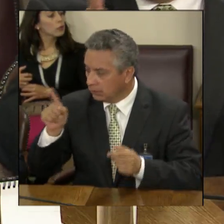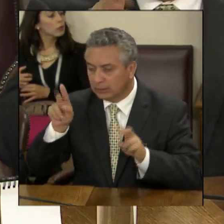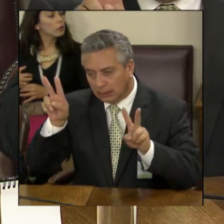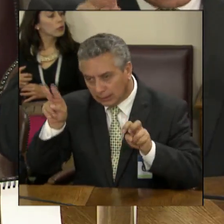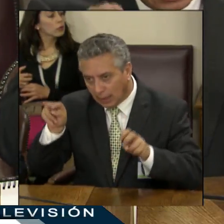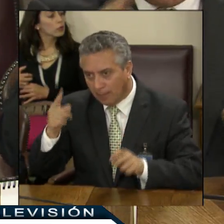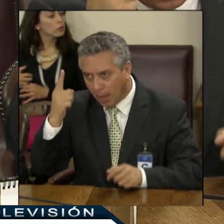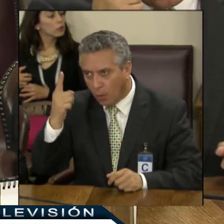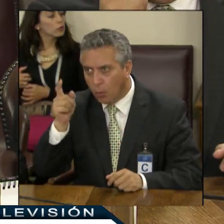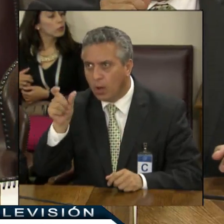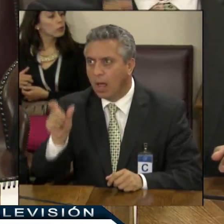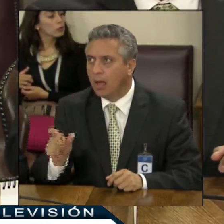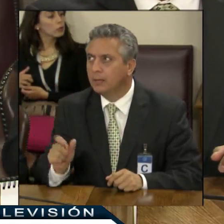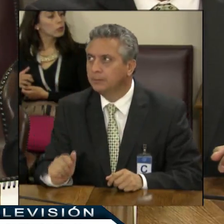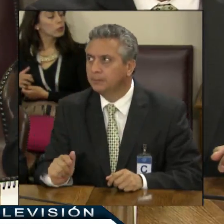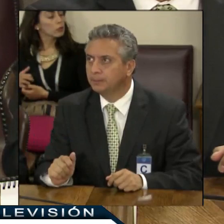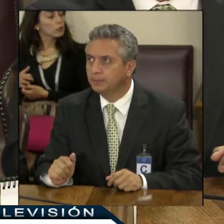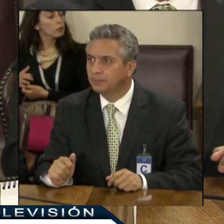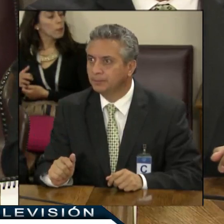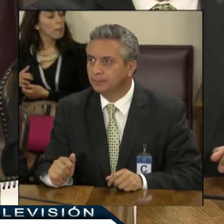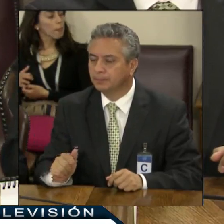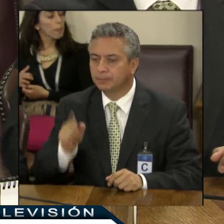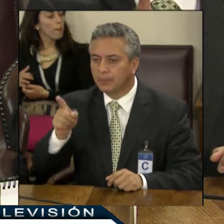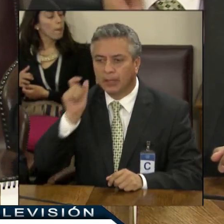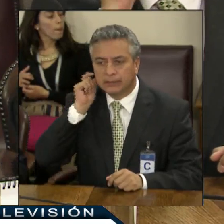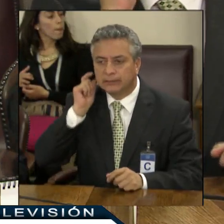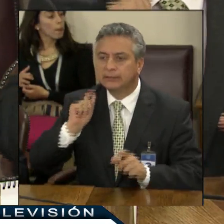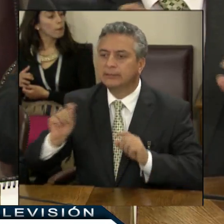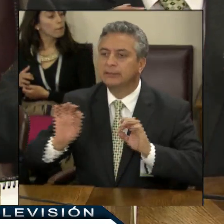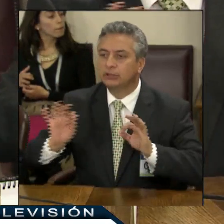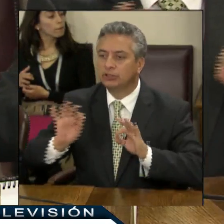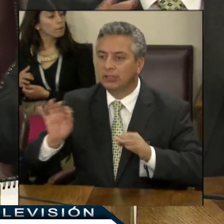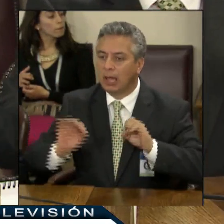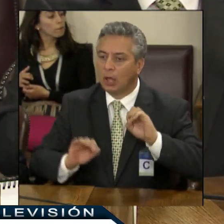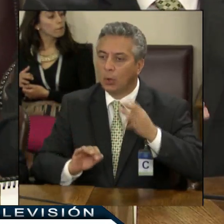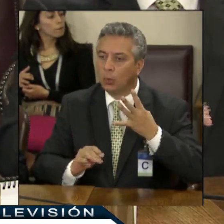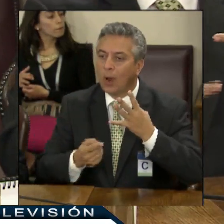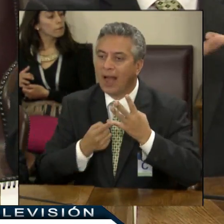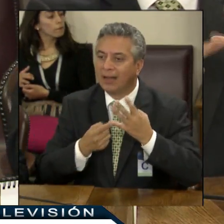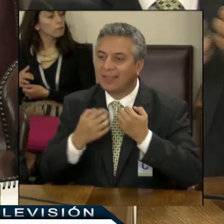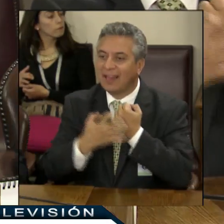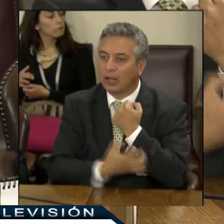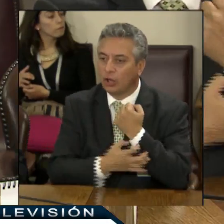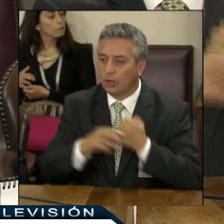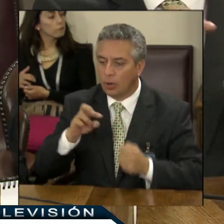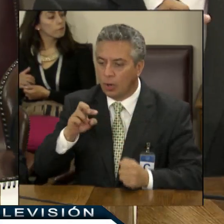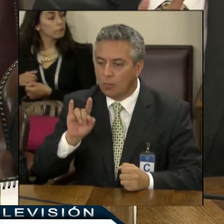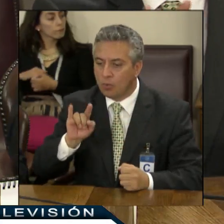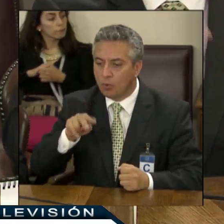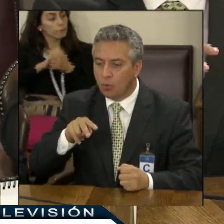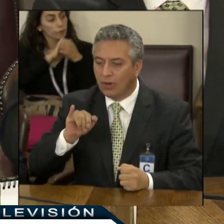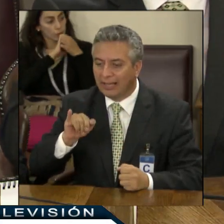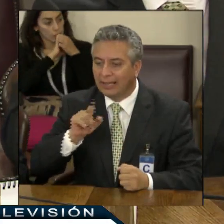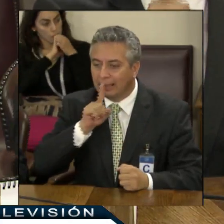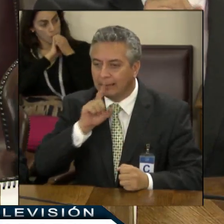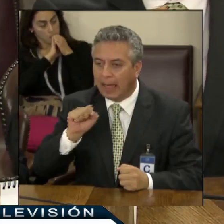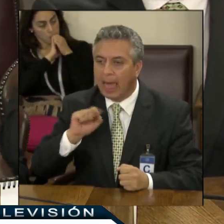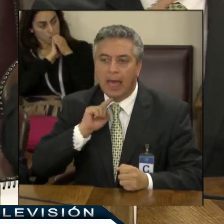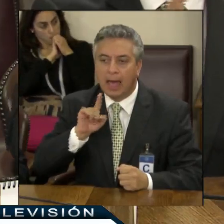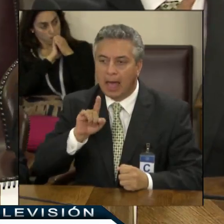una e señorita de de la cuarta región de punitaqui le voy a dejar el rot y después le doy el